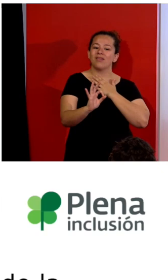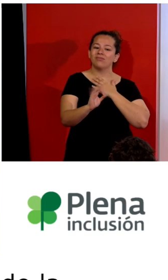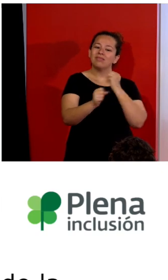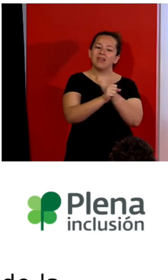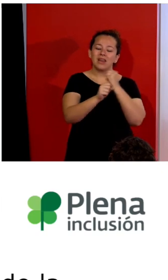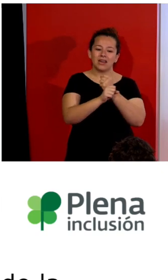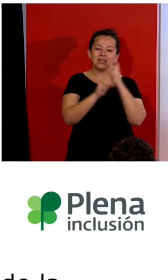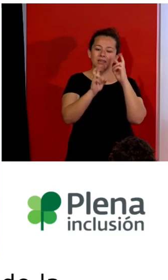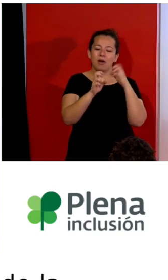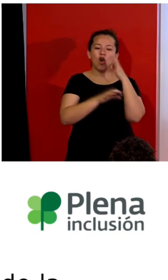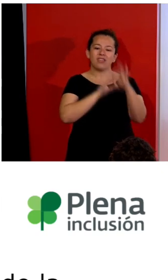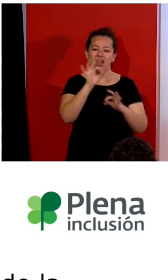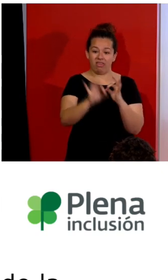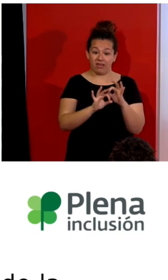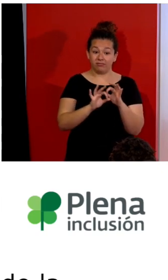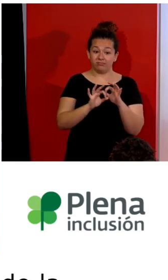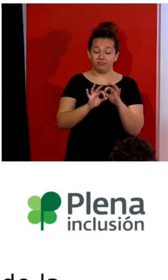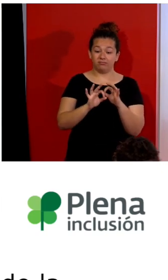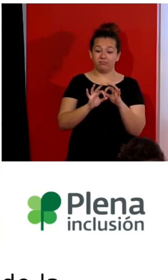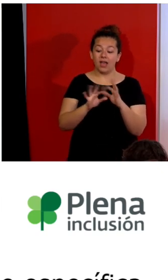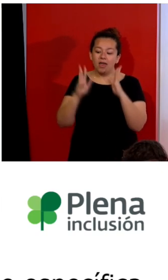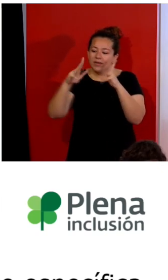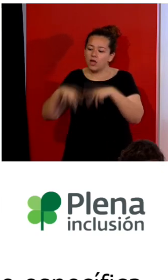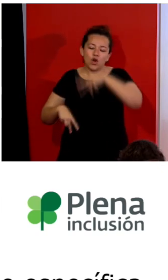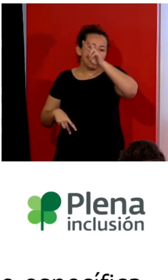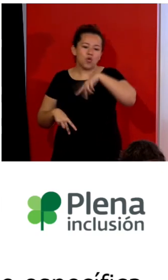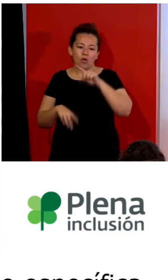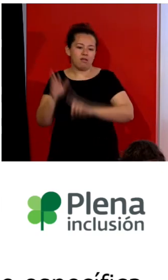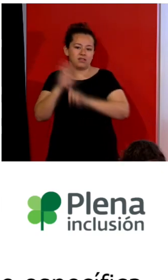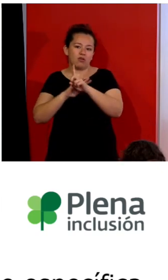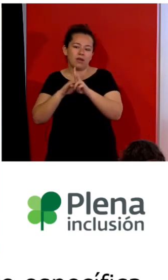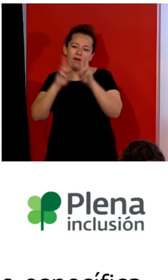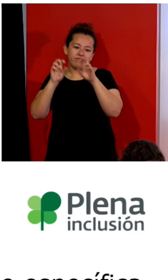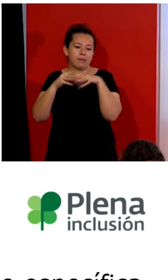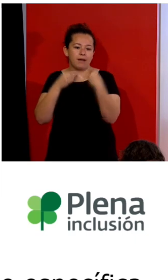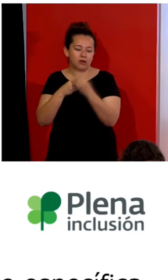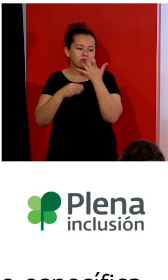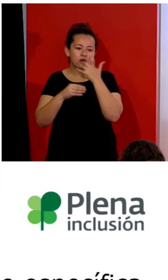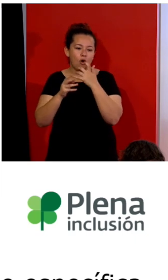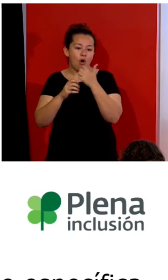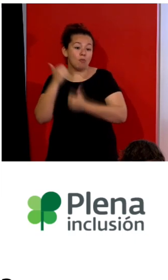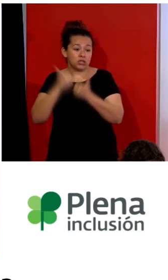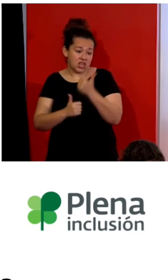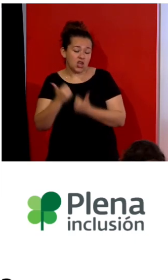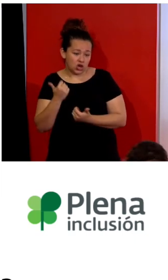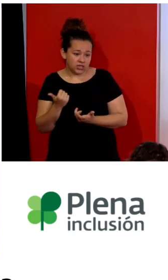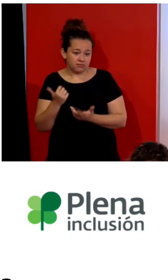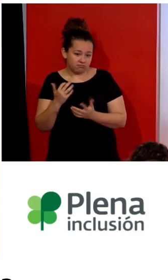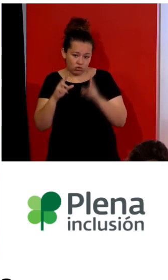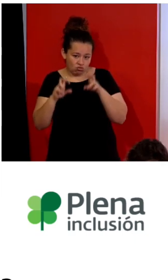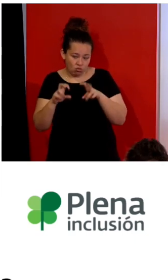de ordenanza. La Administración nunca desarrolla temarios en el caso de las oposiciones,